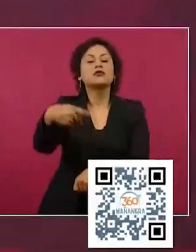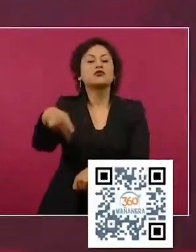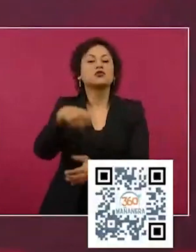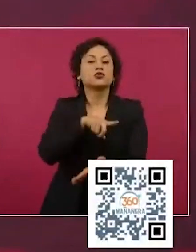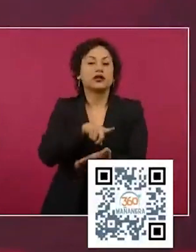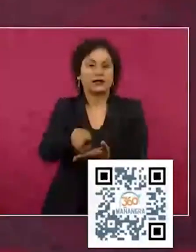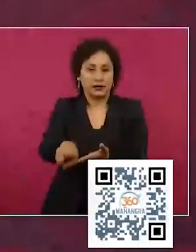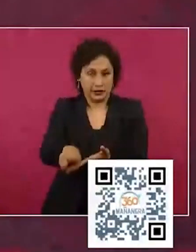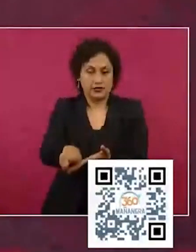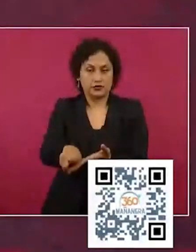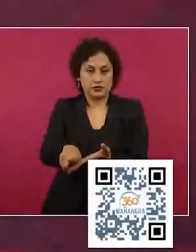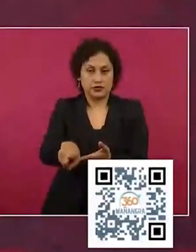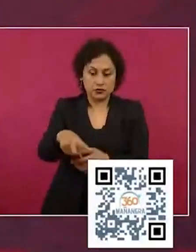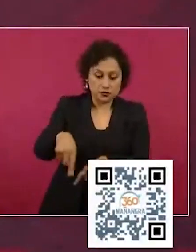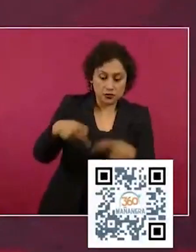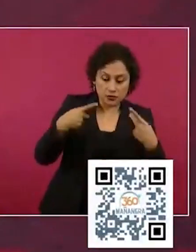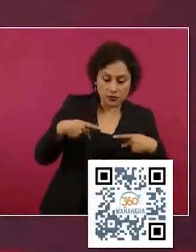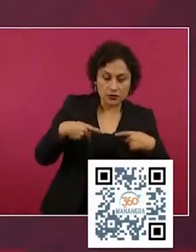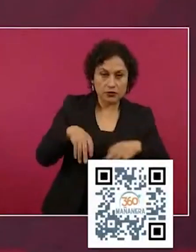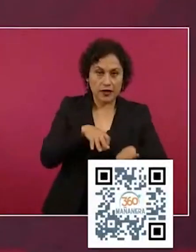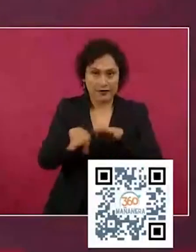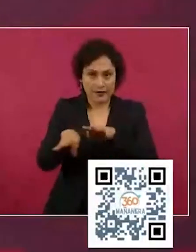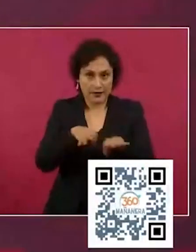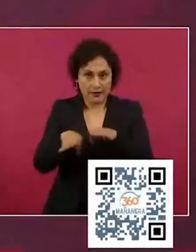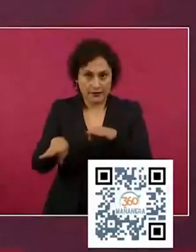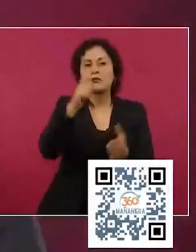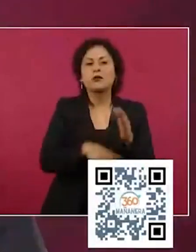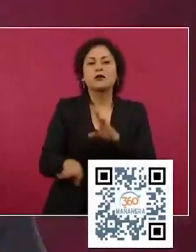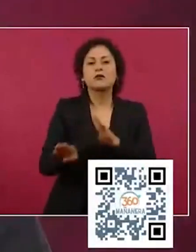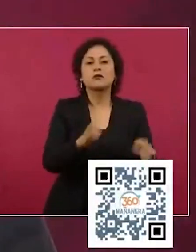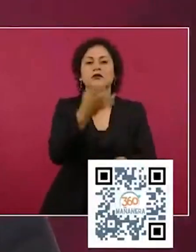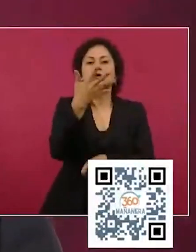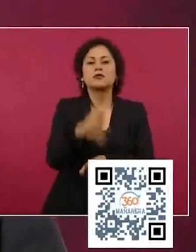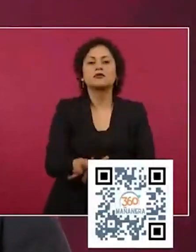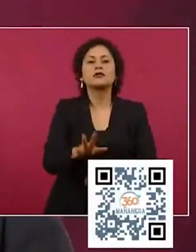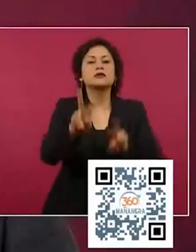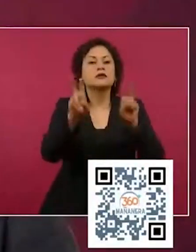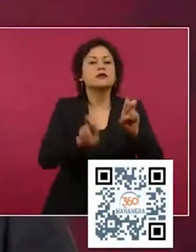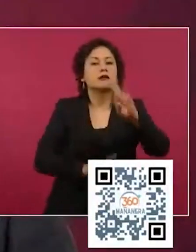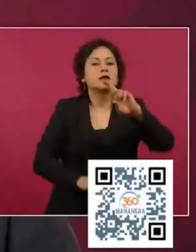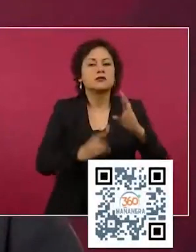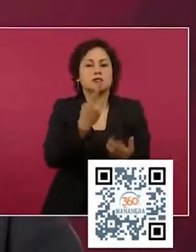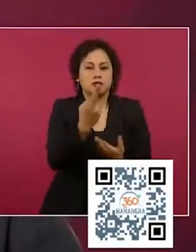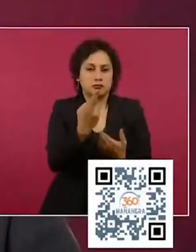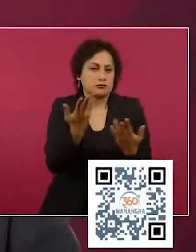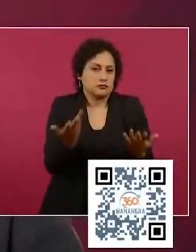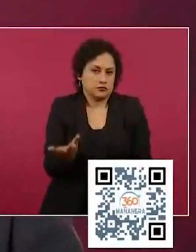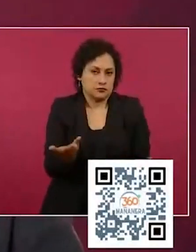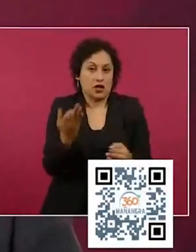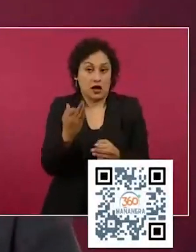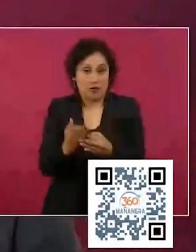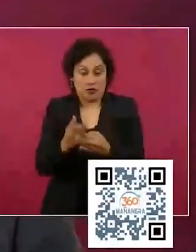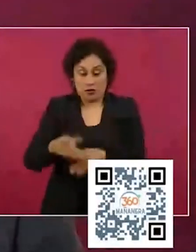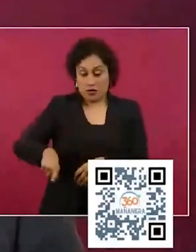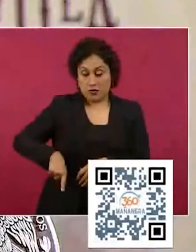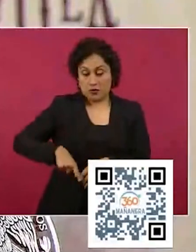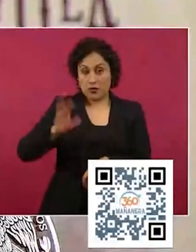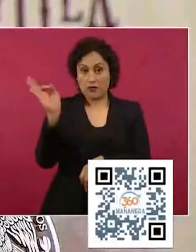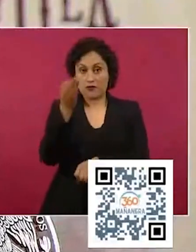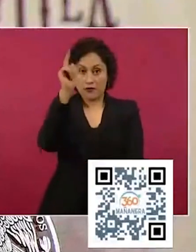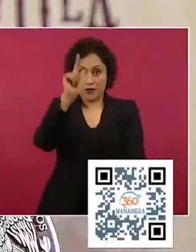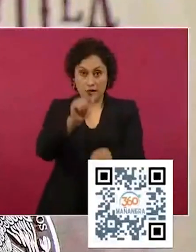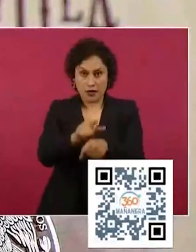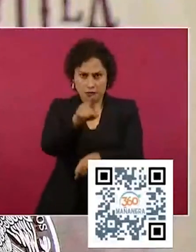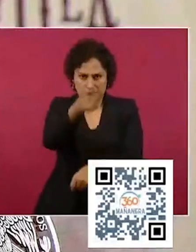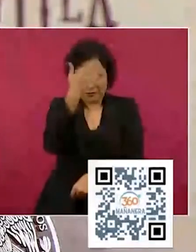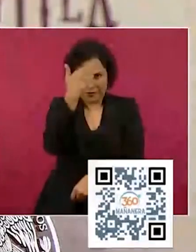de todos los trabajadores de la industria minera y este Gobierno Federal pues es un gobierno que antepone